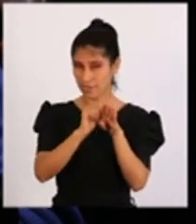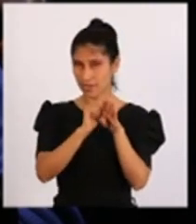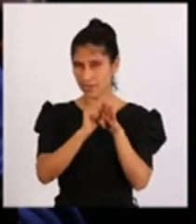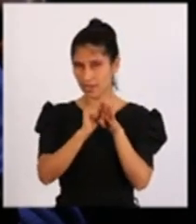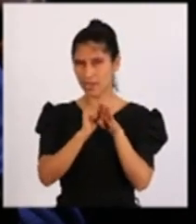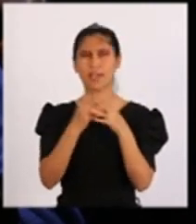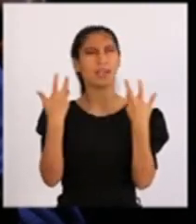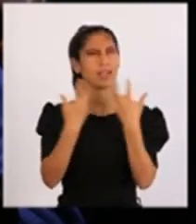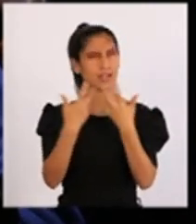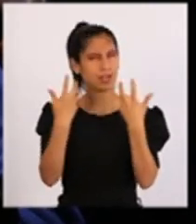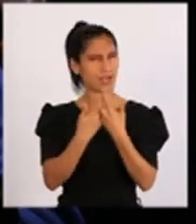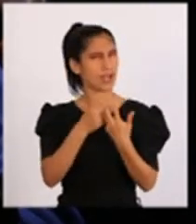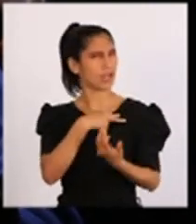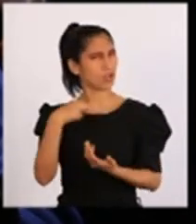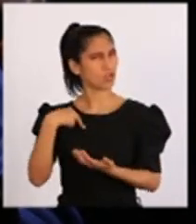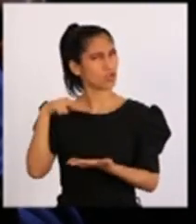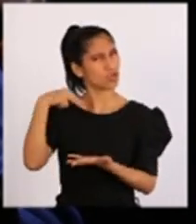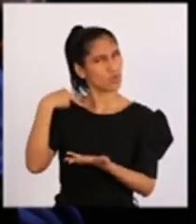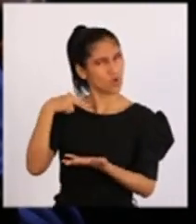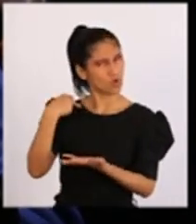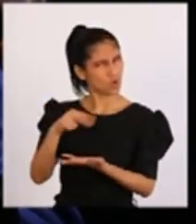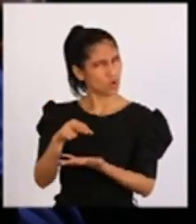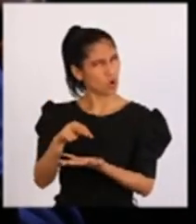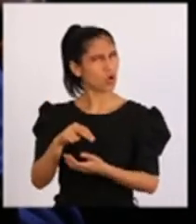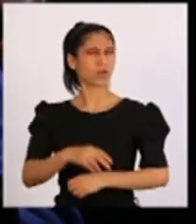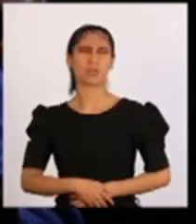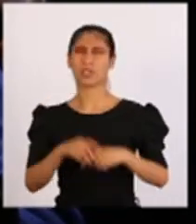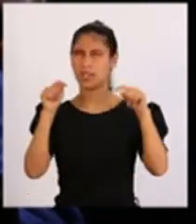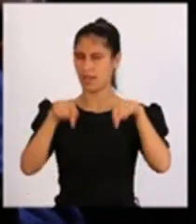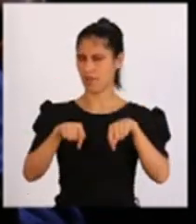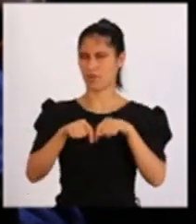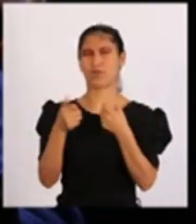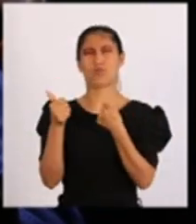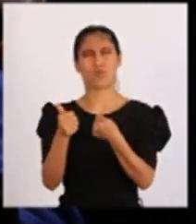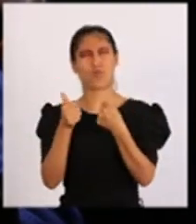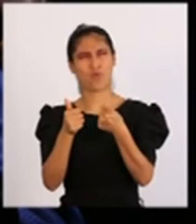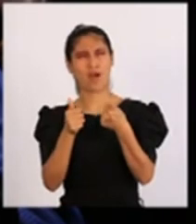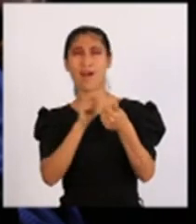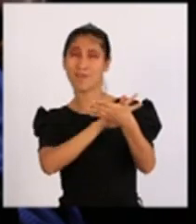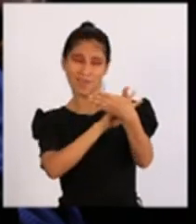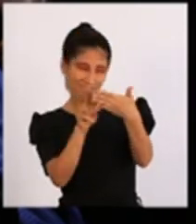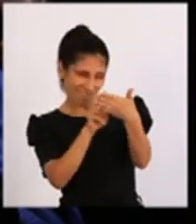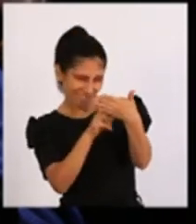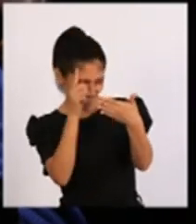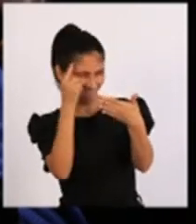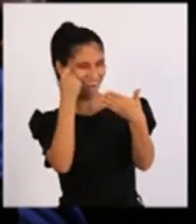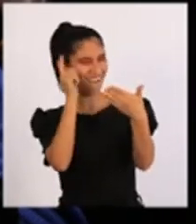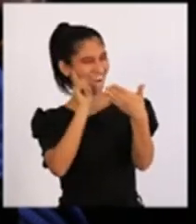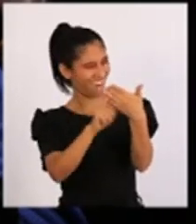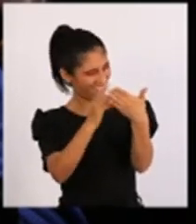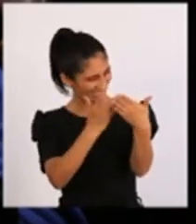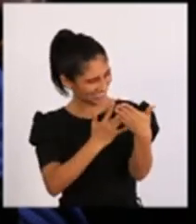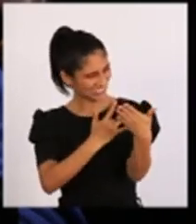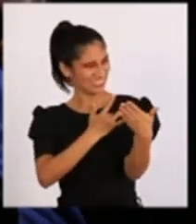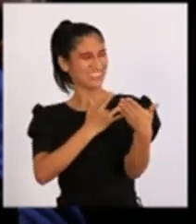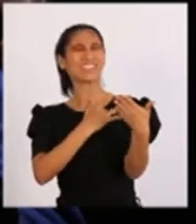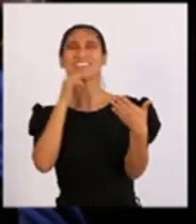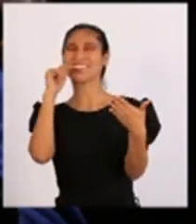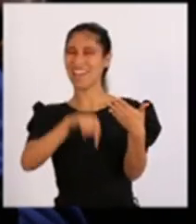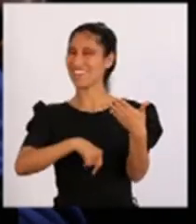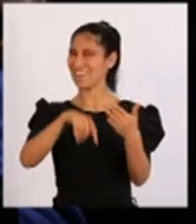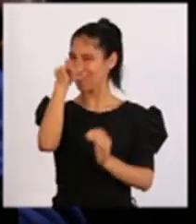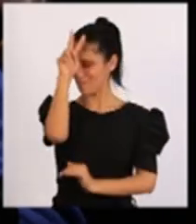parte de nuestro folclore. Que este día sea una razón para celebrar y sentirnos orgullosos de nuestro país y